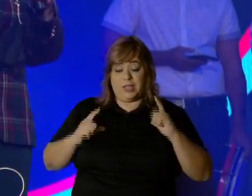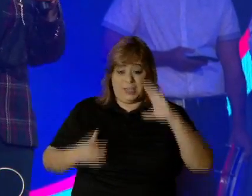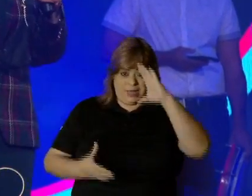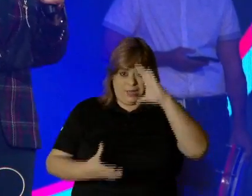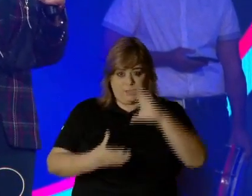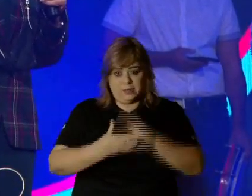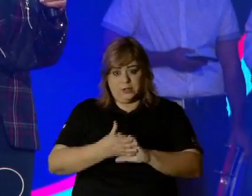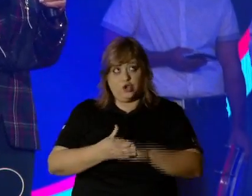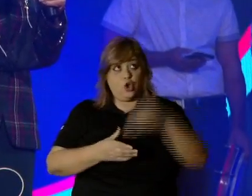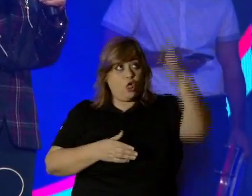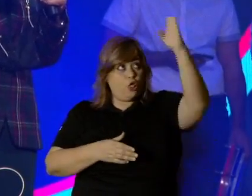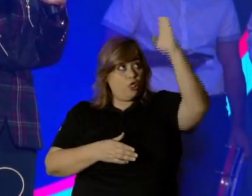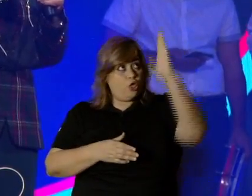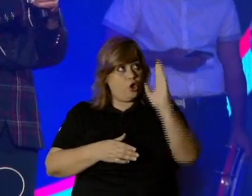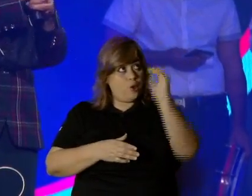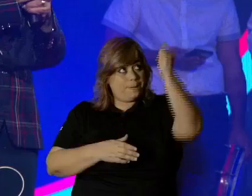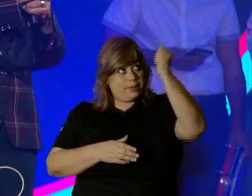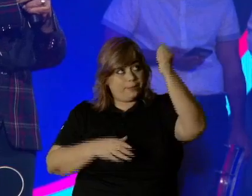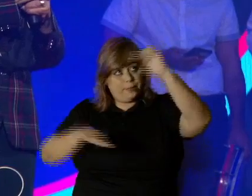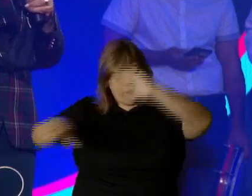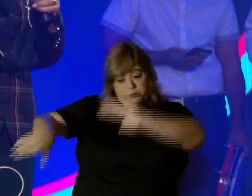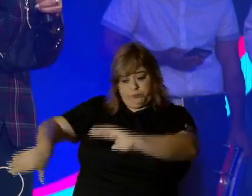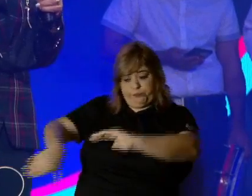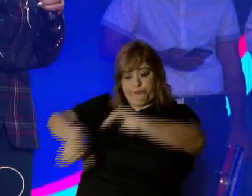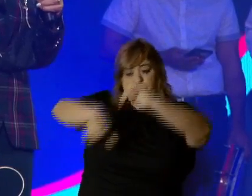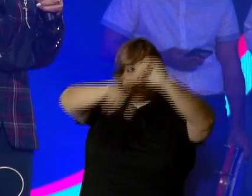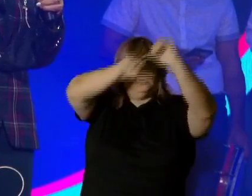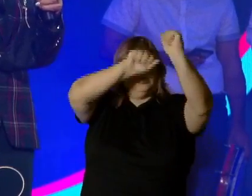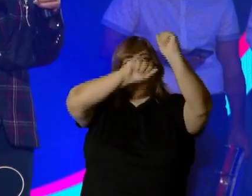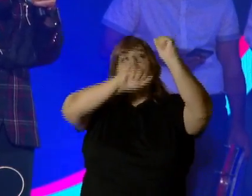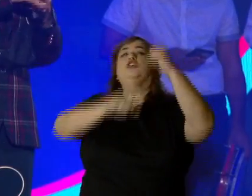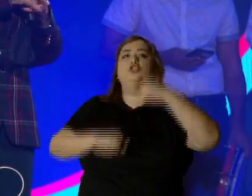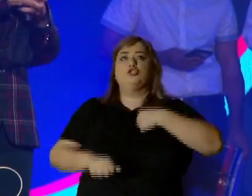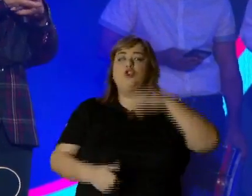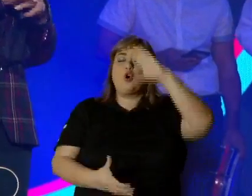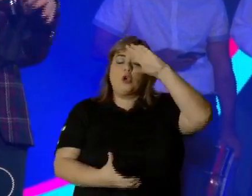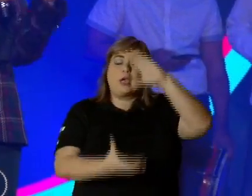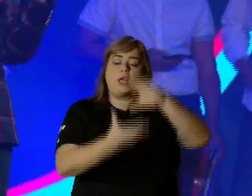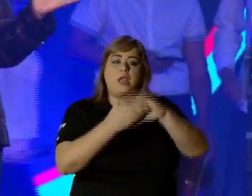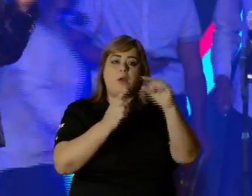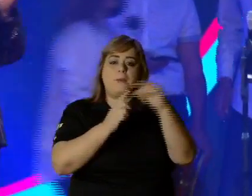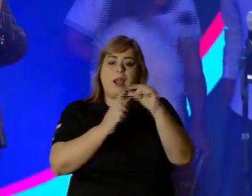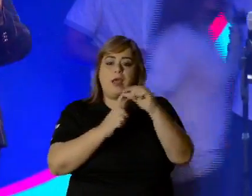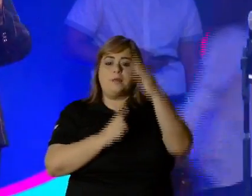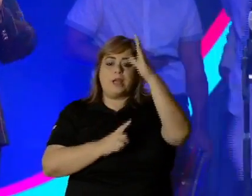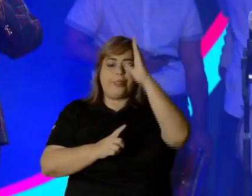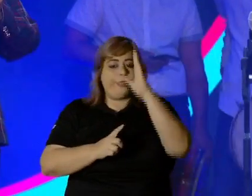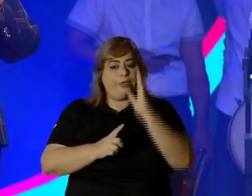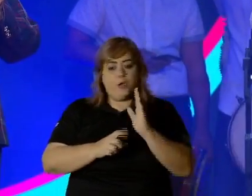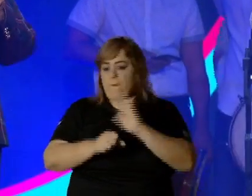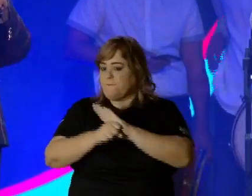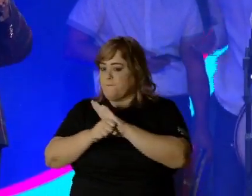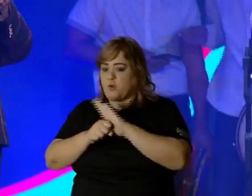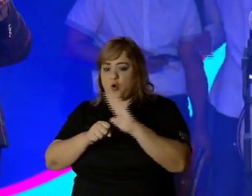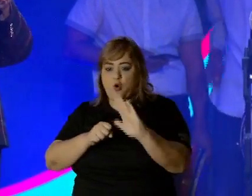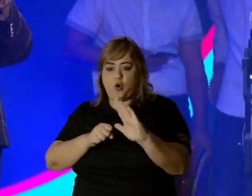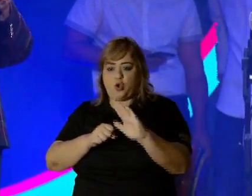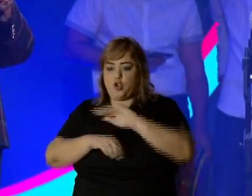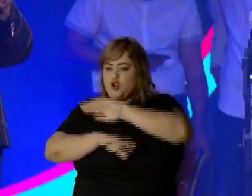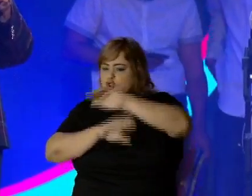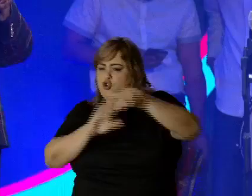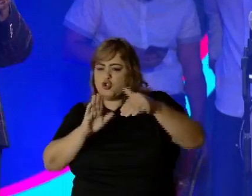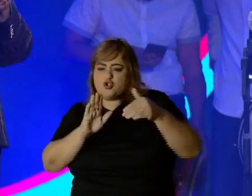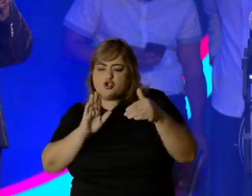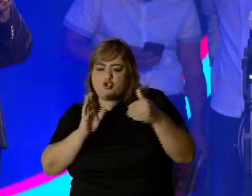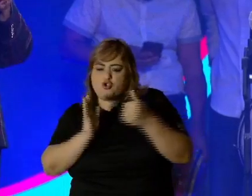seremos arrebatados. Yo lo creo, yo creo la palabra. Yo creo la palabra de tapa a tapa, concordancia, mapas y